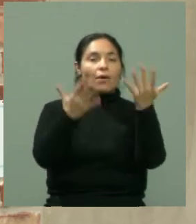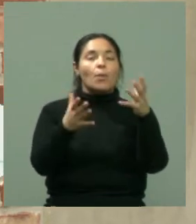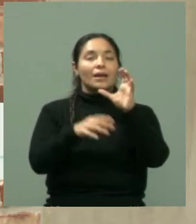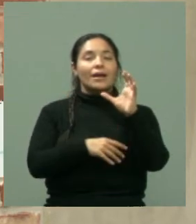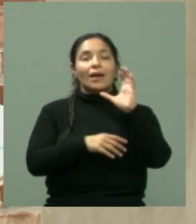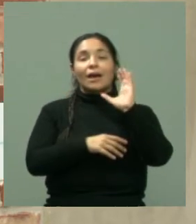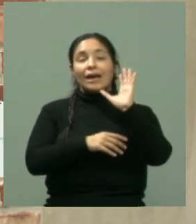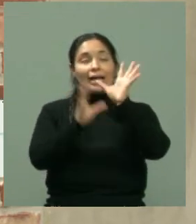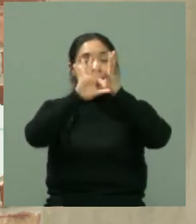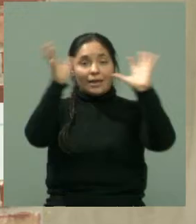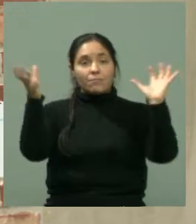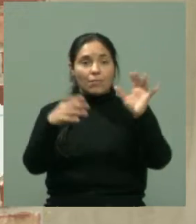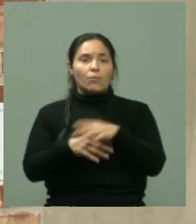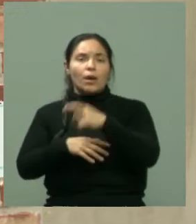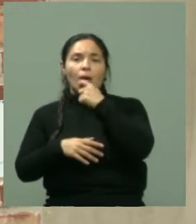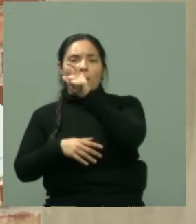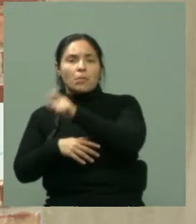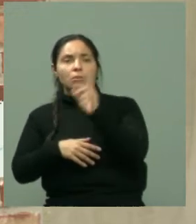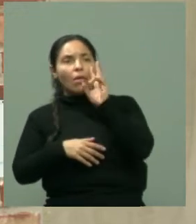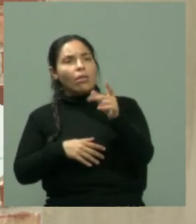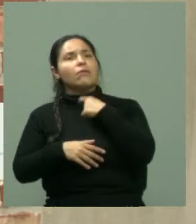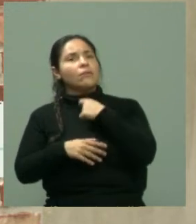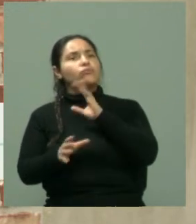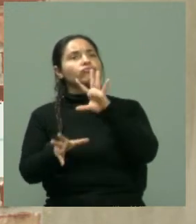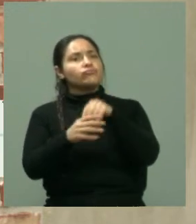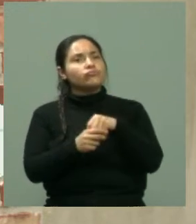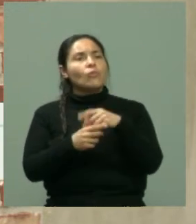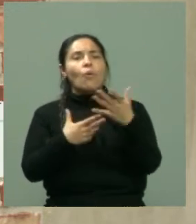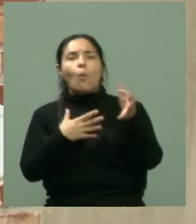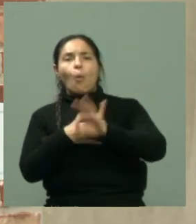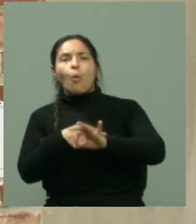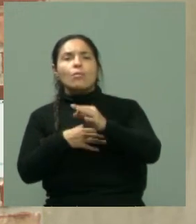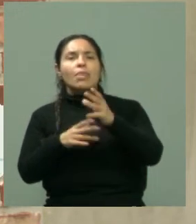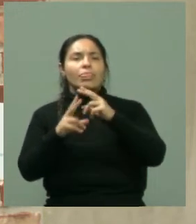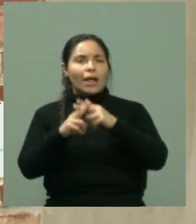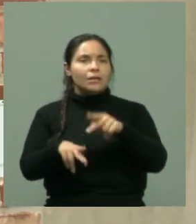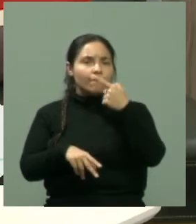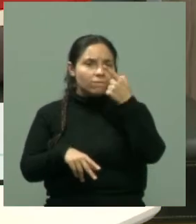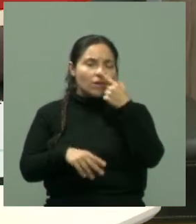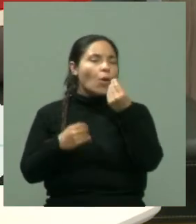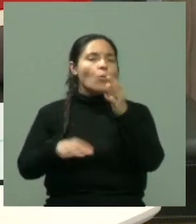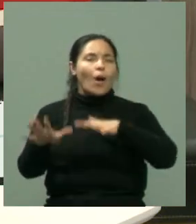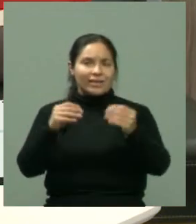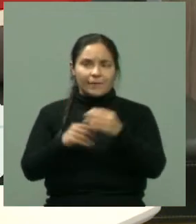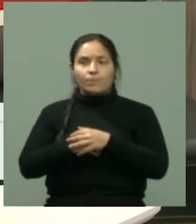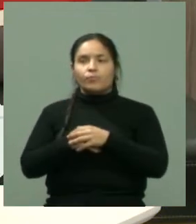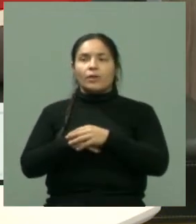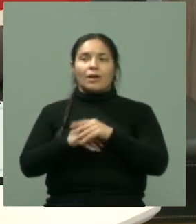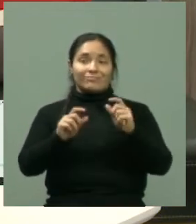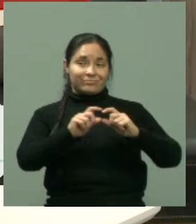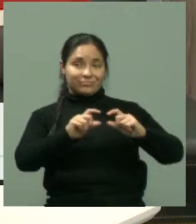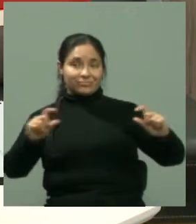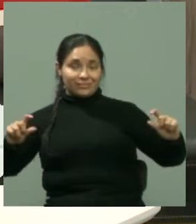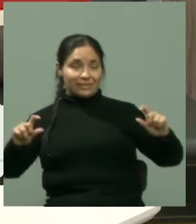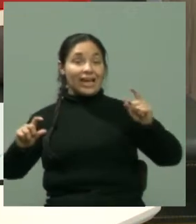si de pronto están en una escuela y quieren que vayan y les den un taller. ¿Cómo pueden hacer para contactarse con ustedes? Bueno, Jóvenes por el Clima tiene